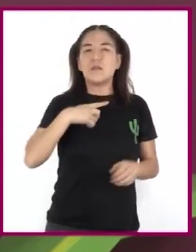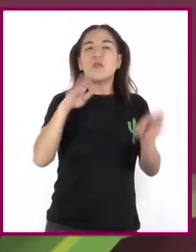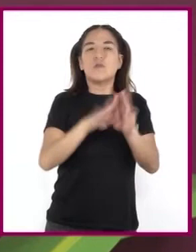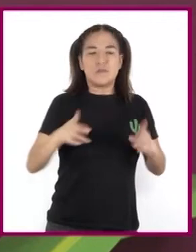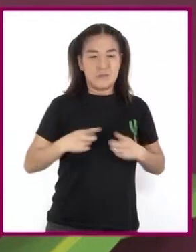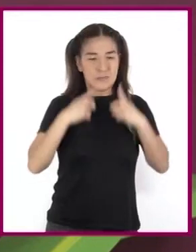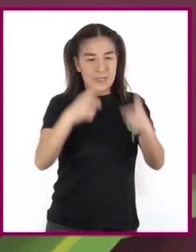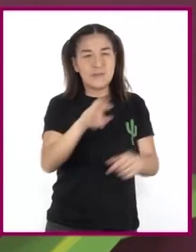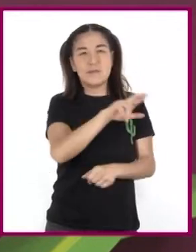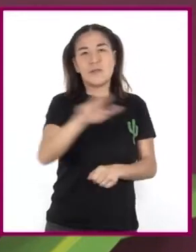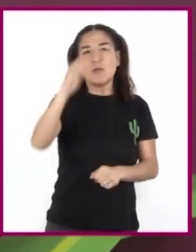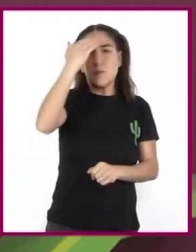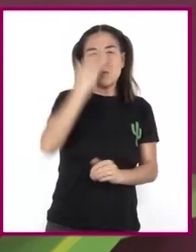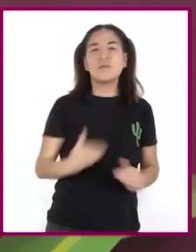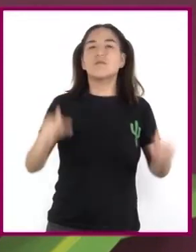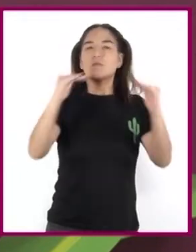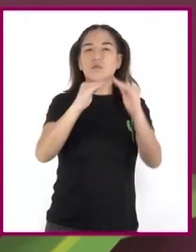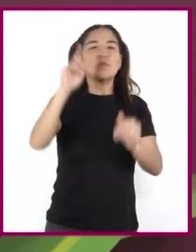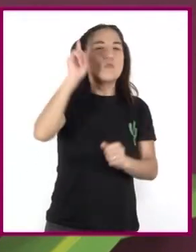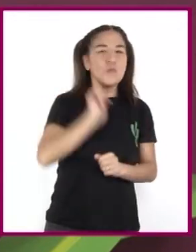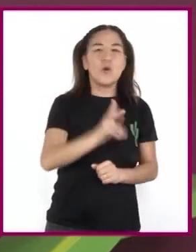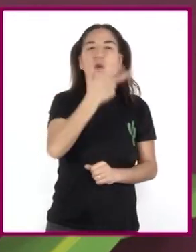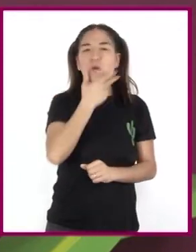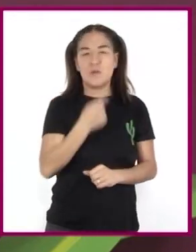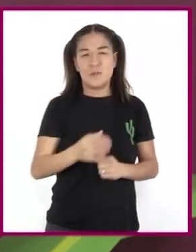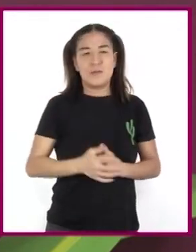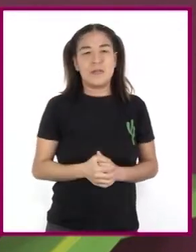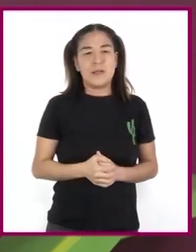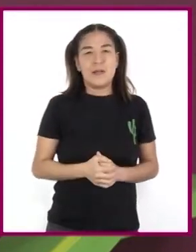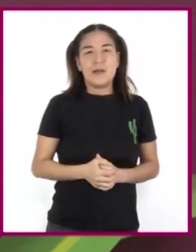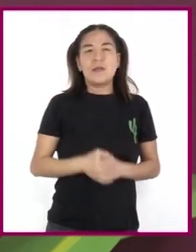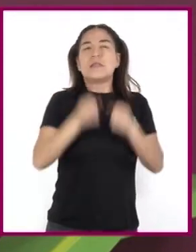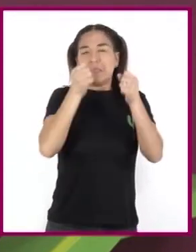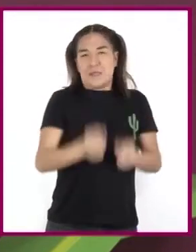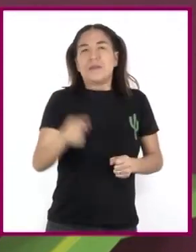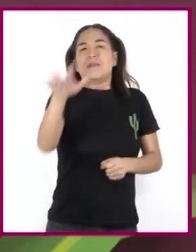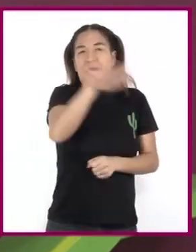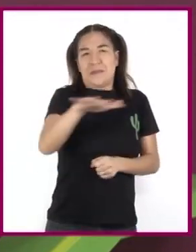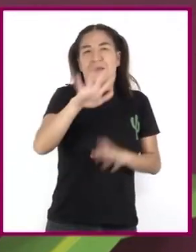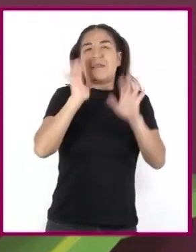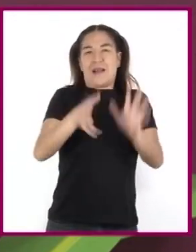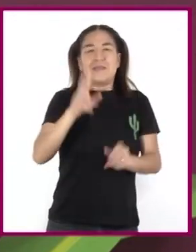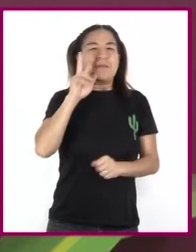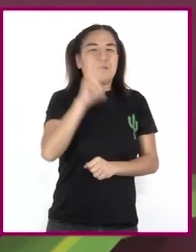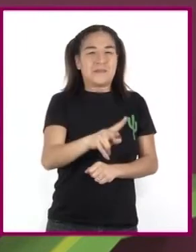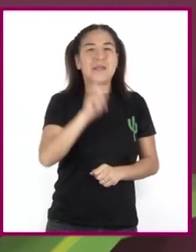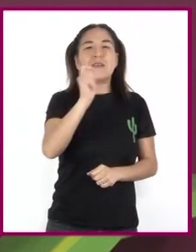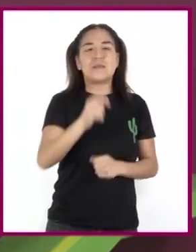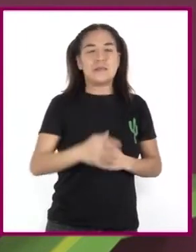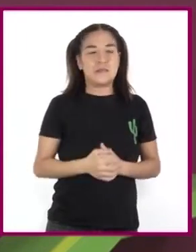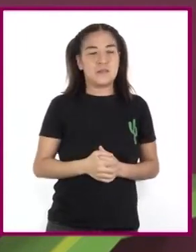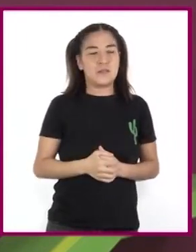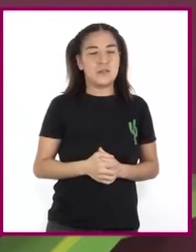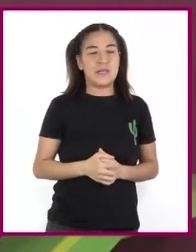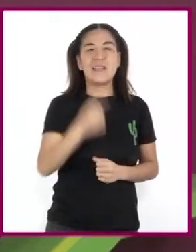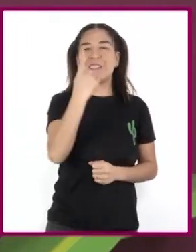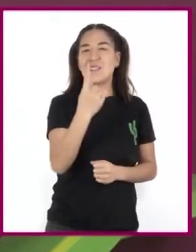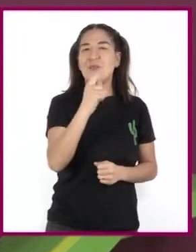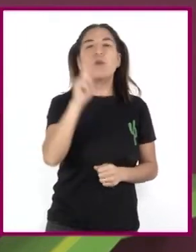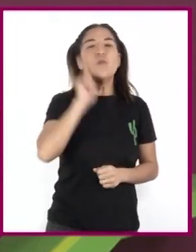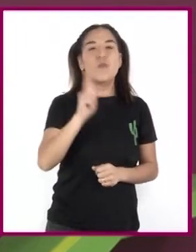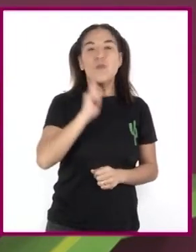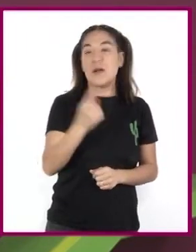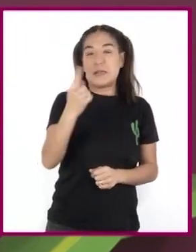reconocer y respetar la equidad entre mujeres y hombres. Seguramente han escuchado las expresiones ni una menos